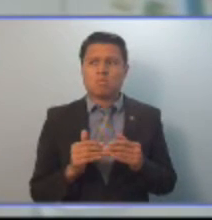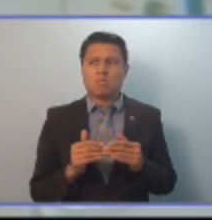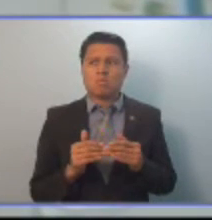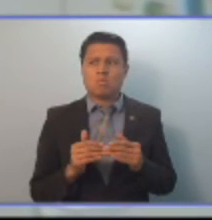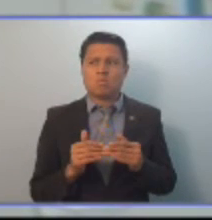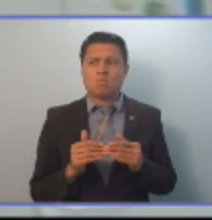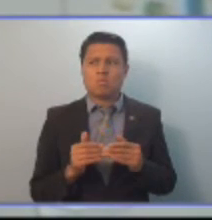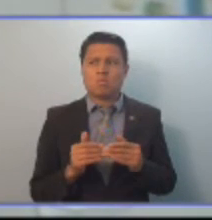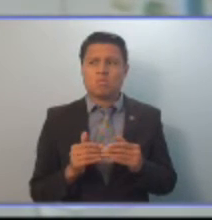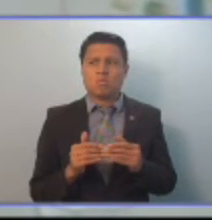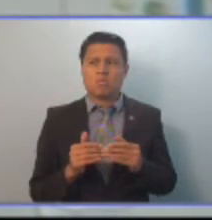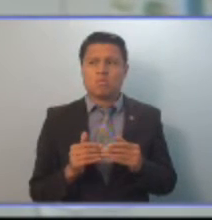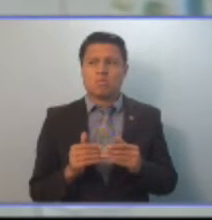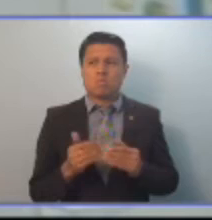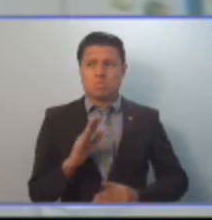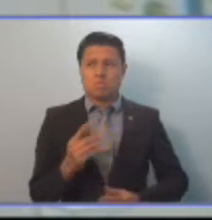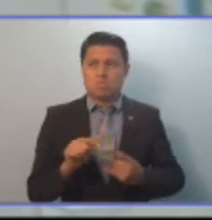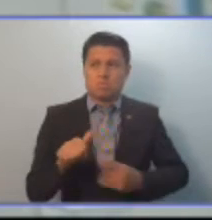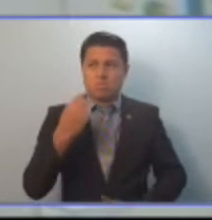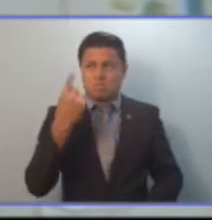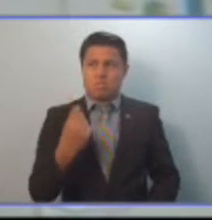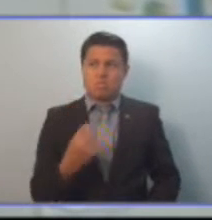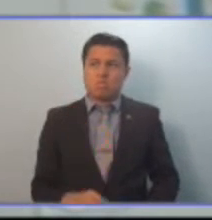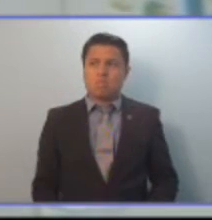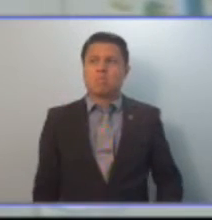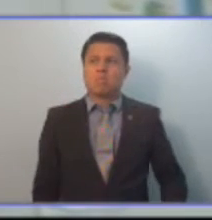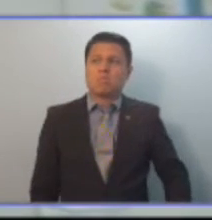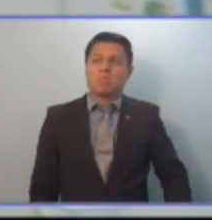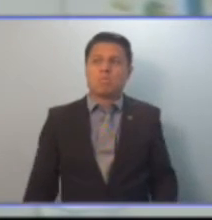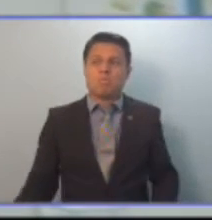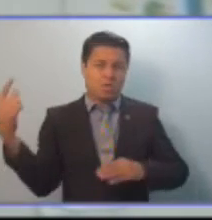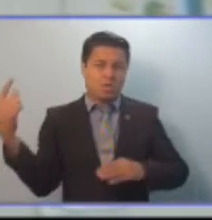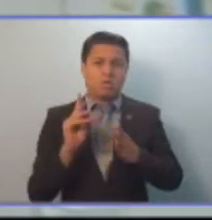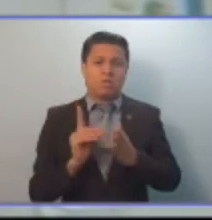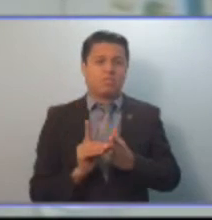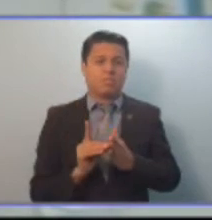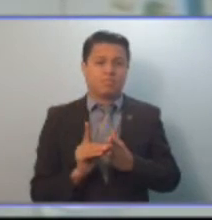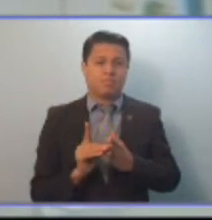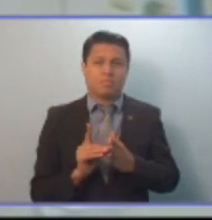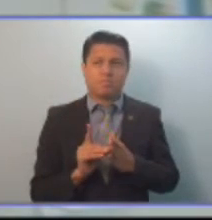No sé cuál era la otra pregunta, señor diputado.